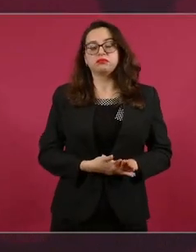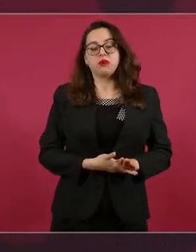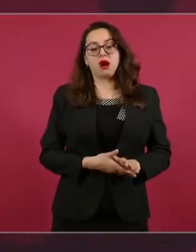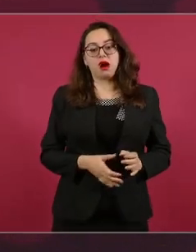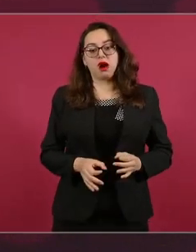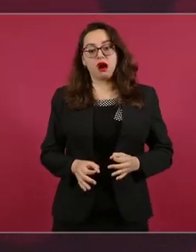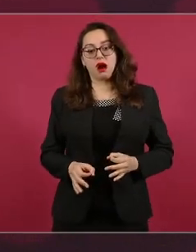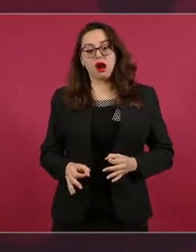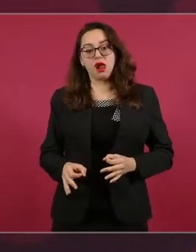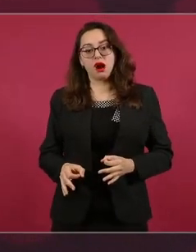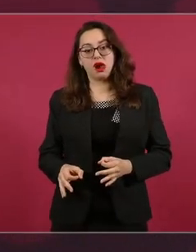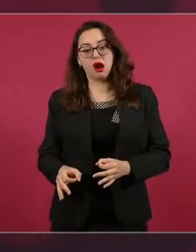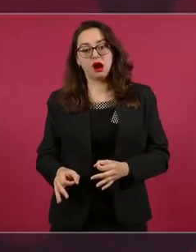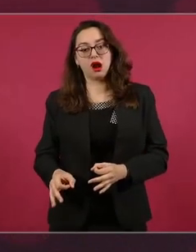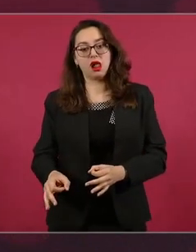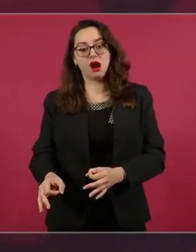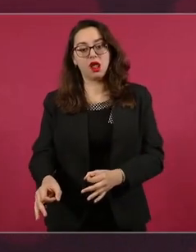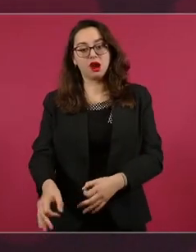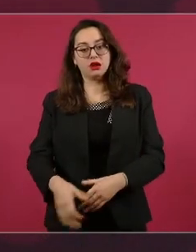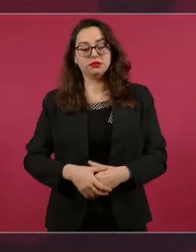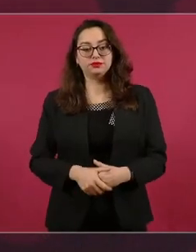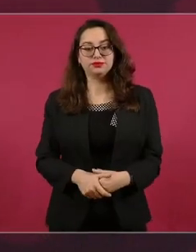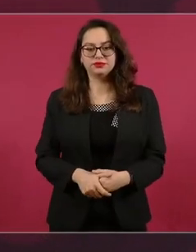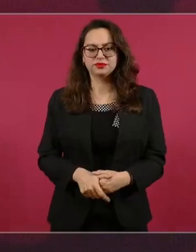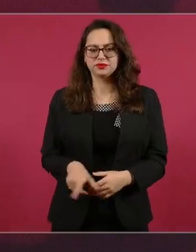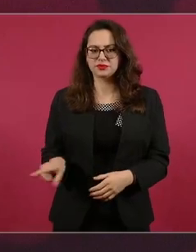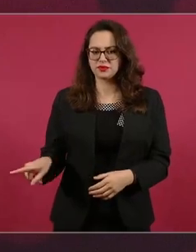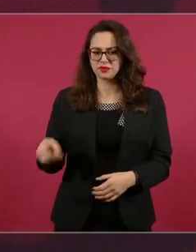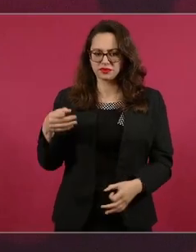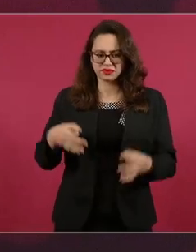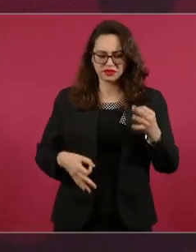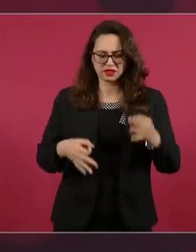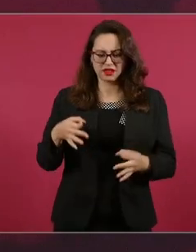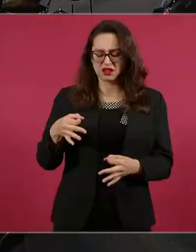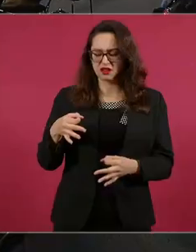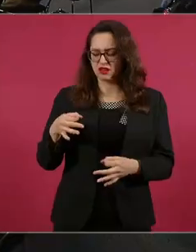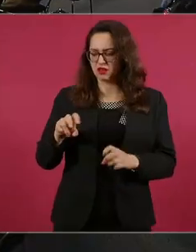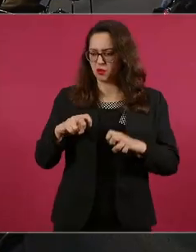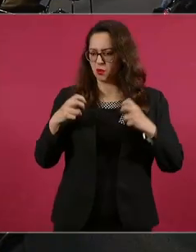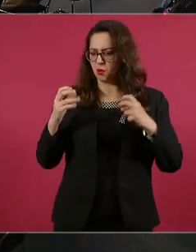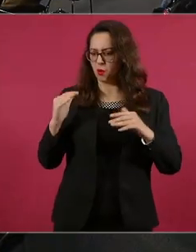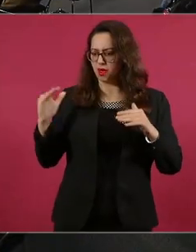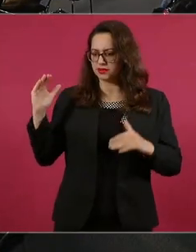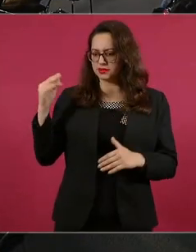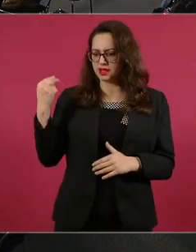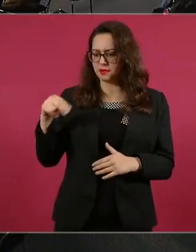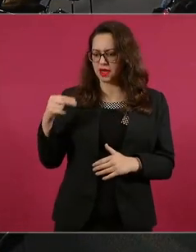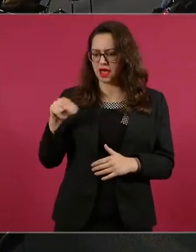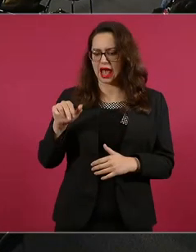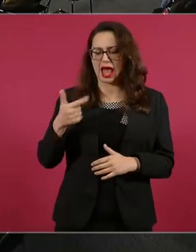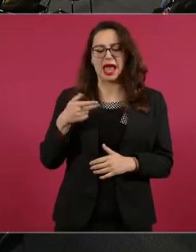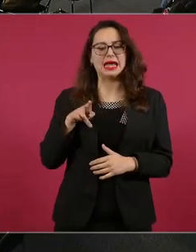Entonces, Aguilar, creo que es el apellido del señor,